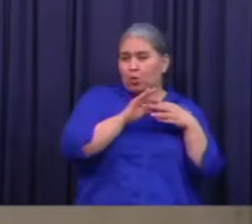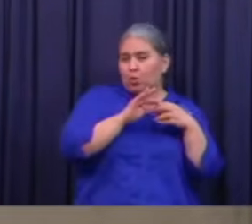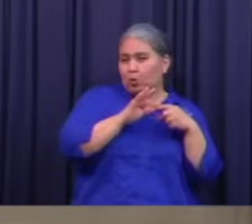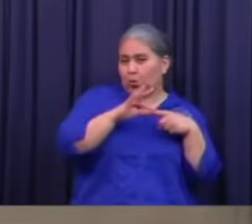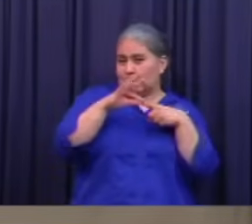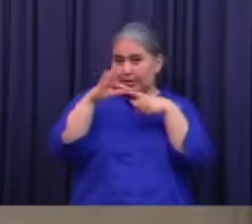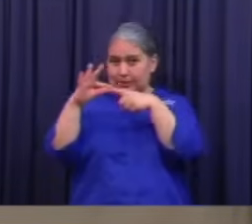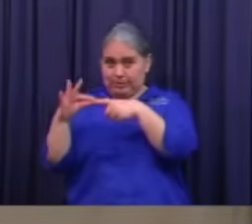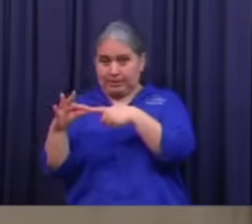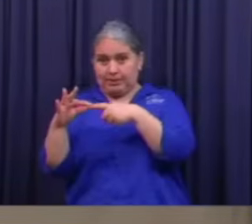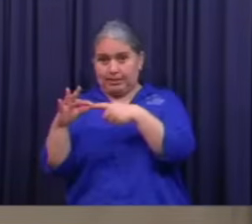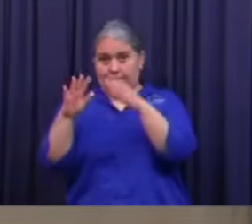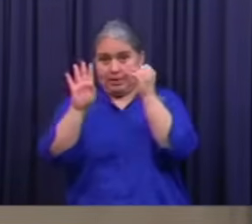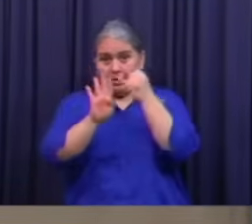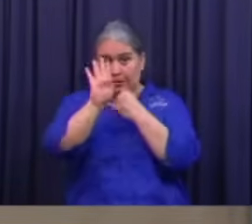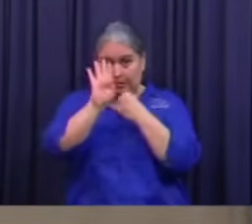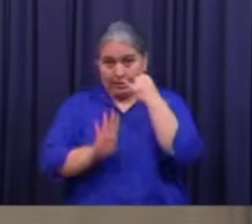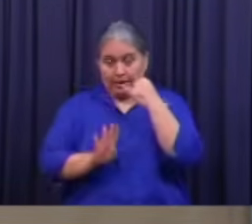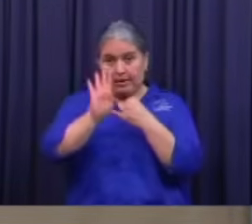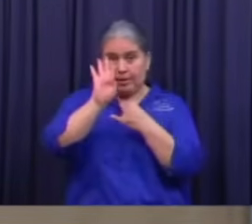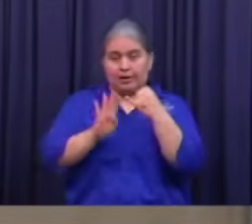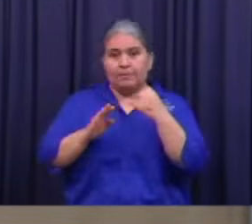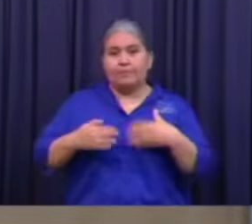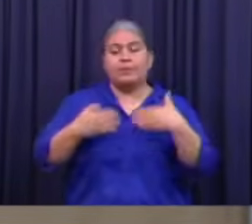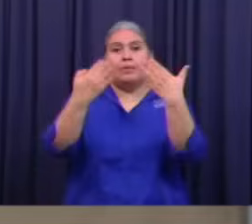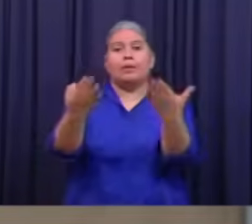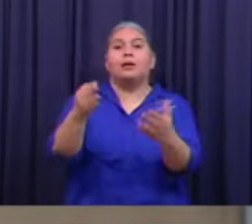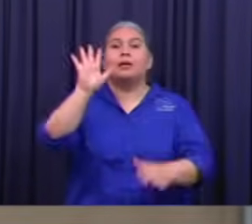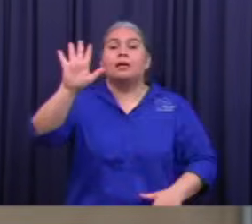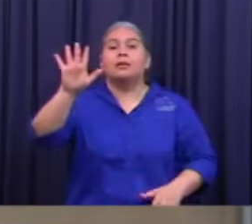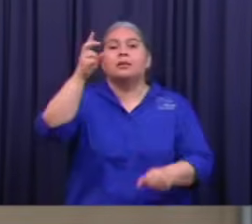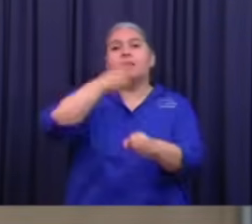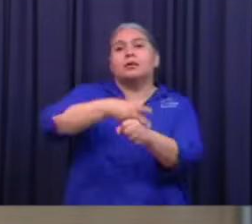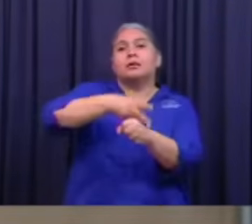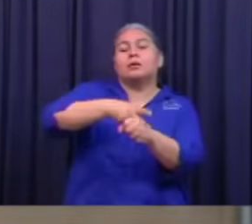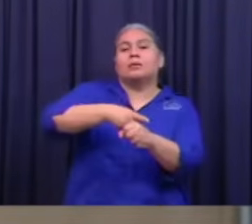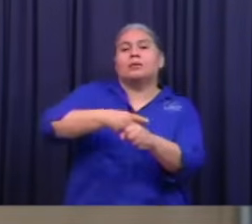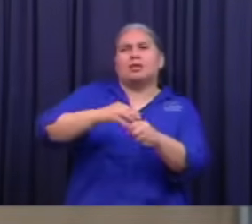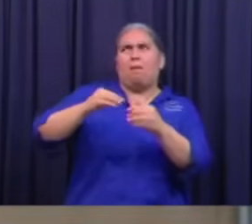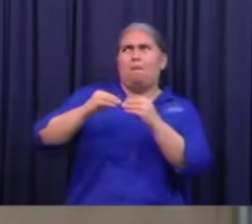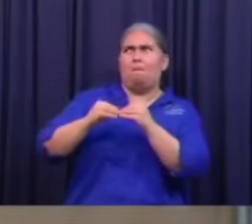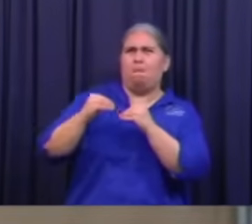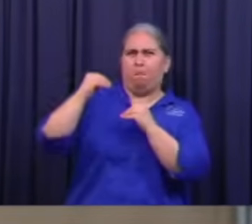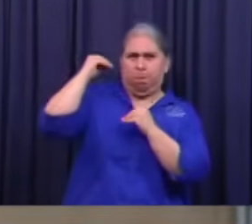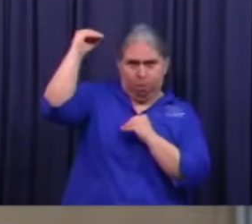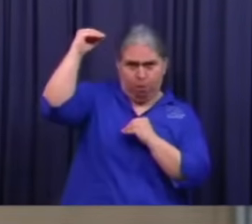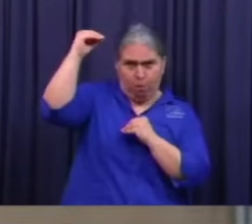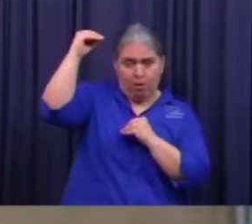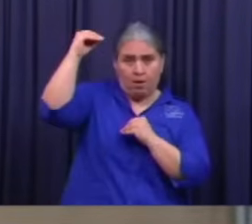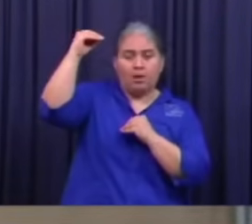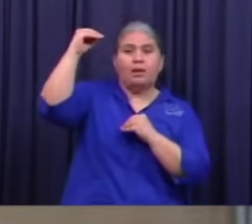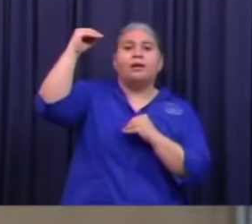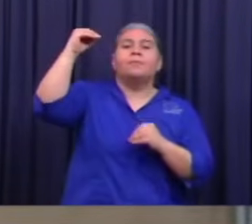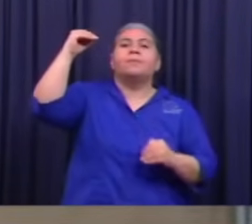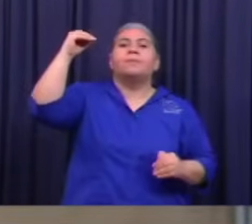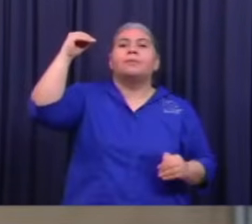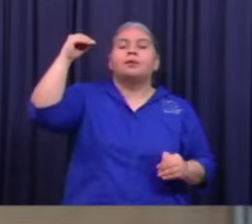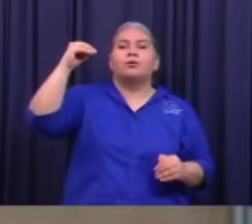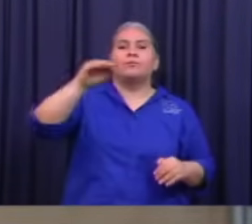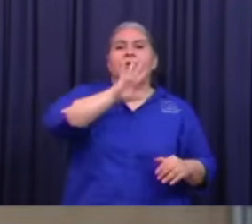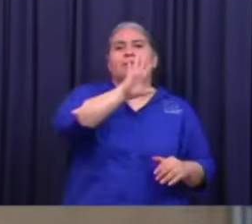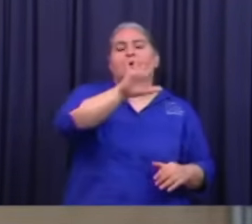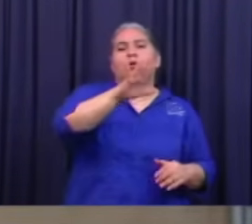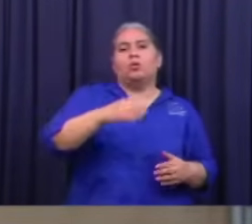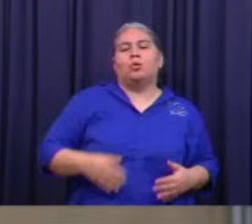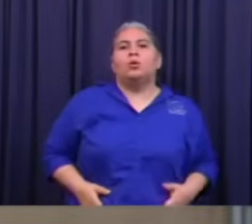el último y era cinco veces mayor la la porción que aleto correspondía y